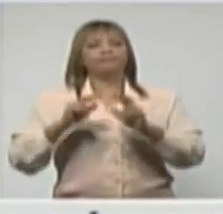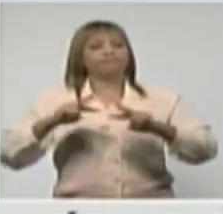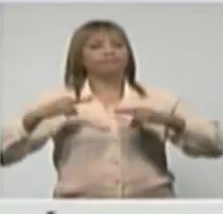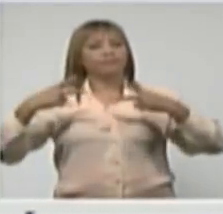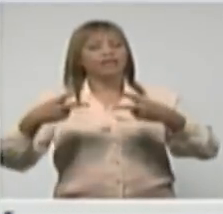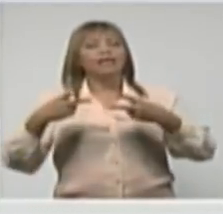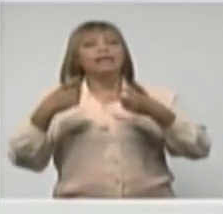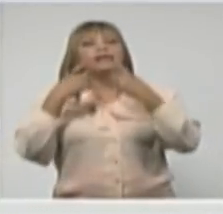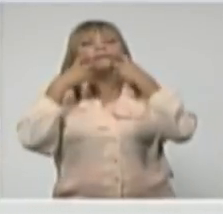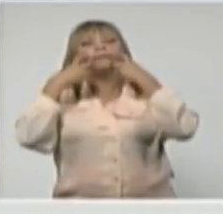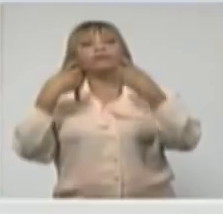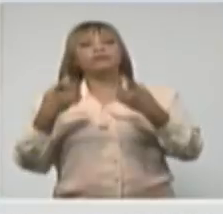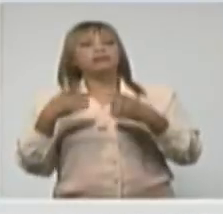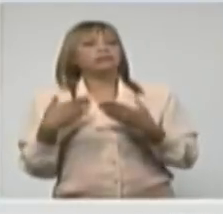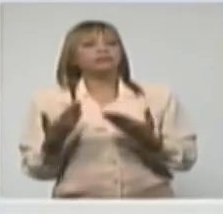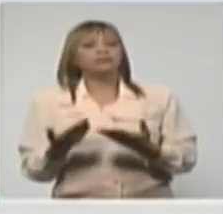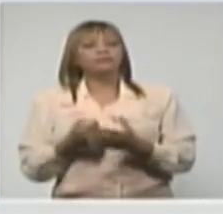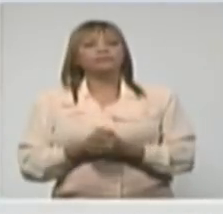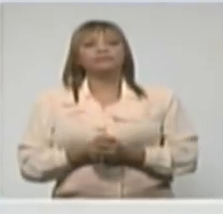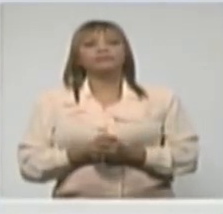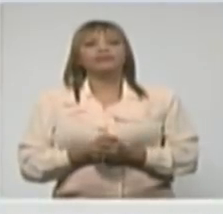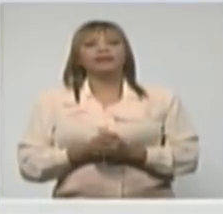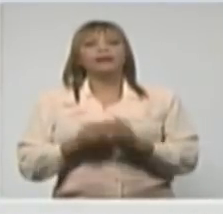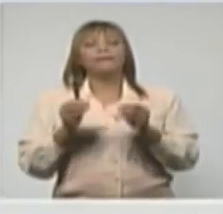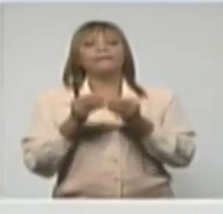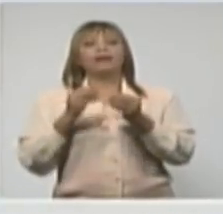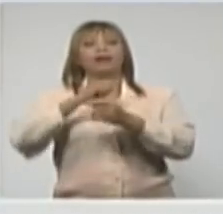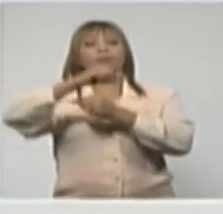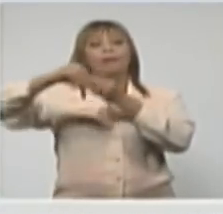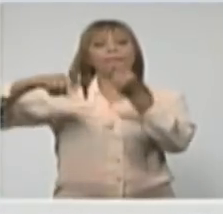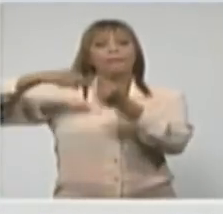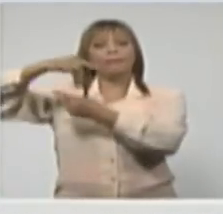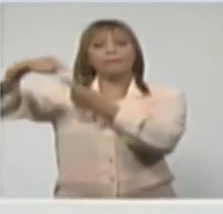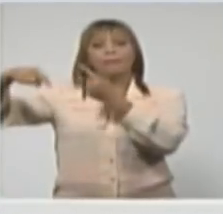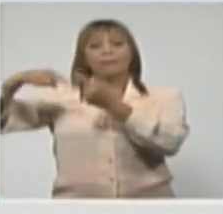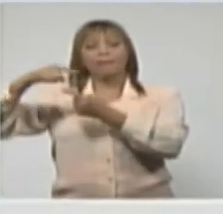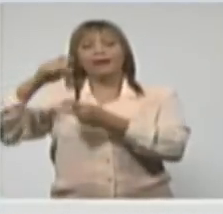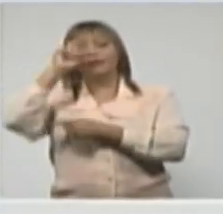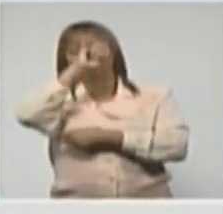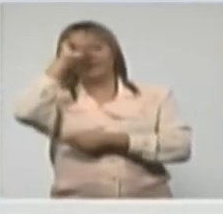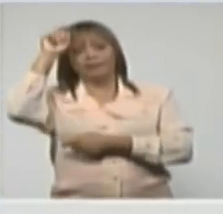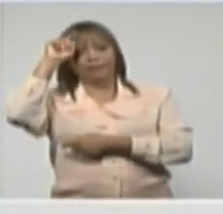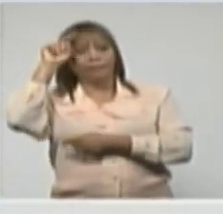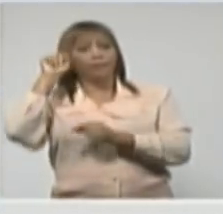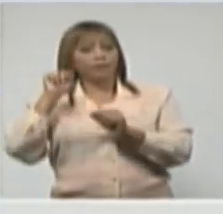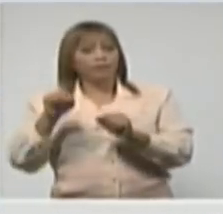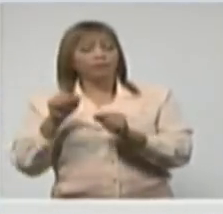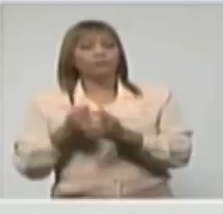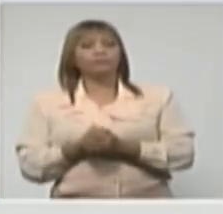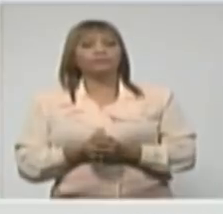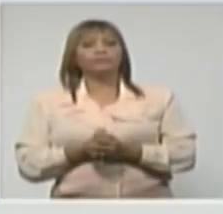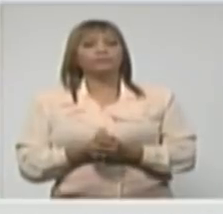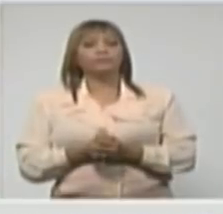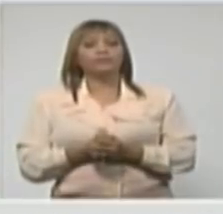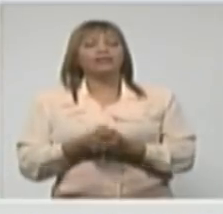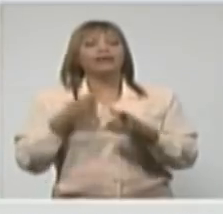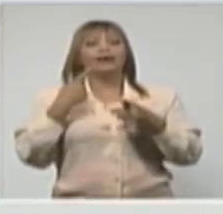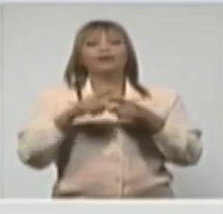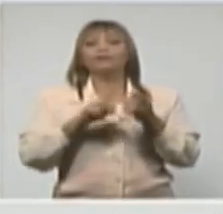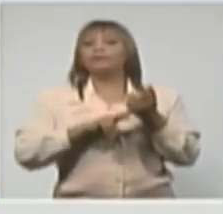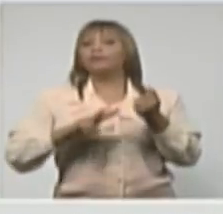importante todavía la transmisión que tenemos en Santi Espíritu, la transmisión que tenemos en Ciego de